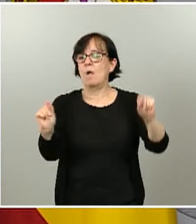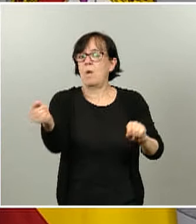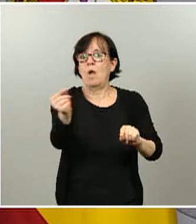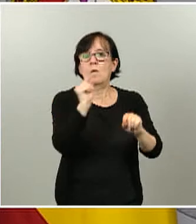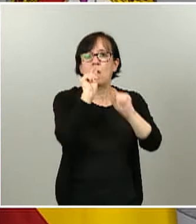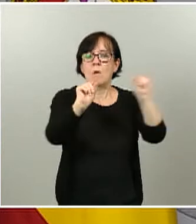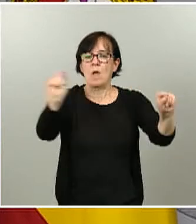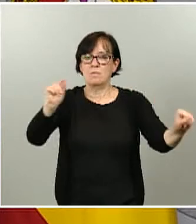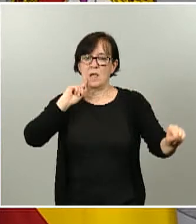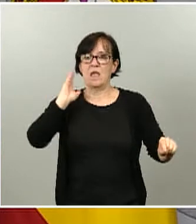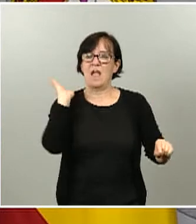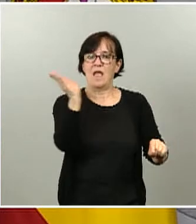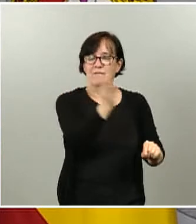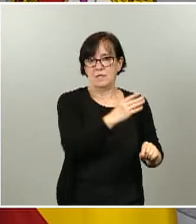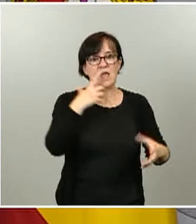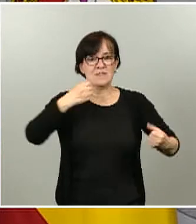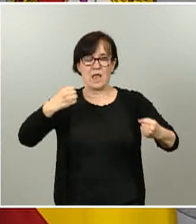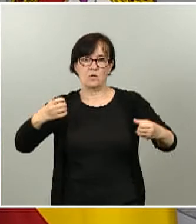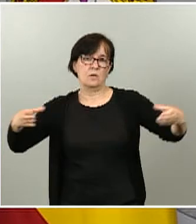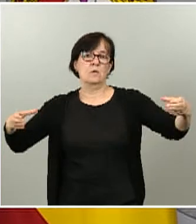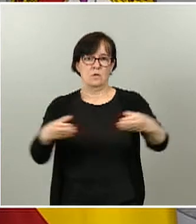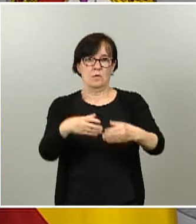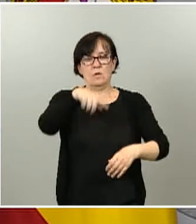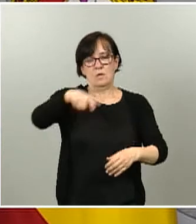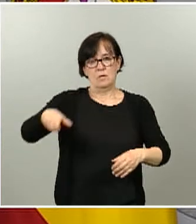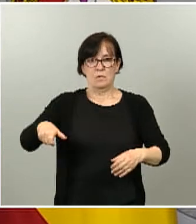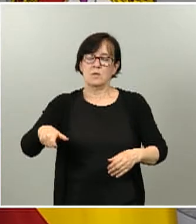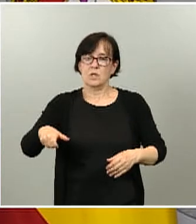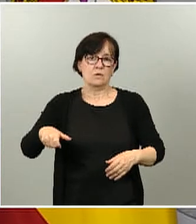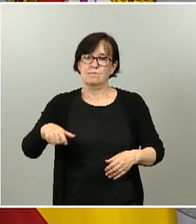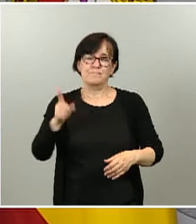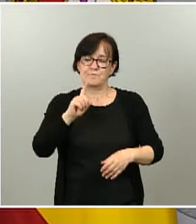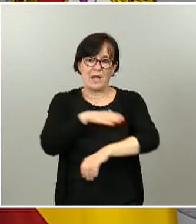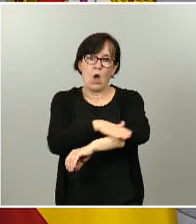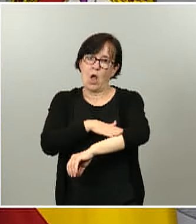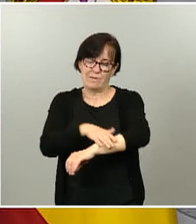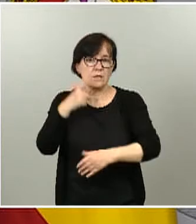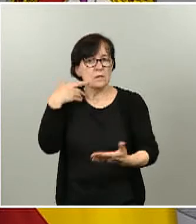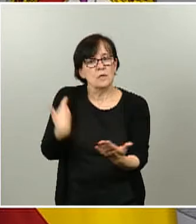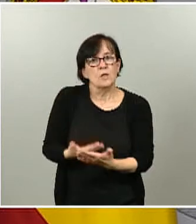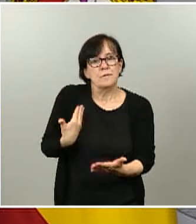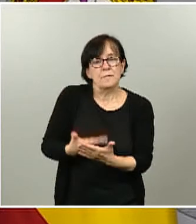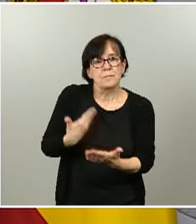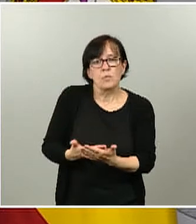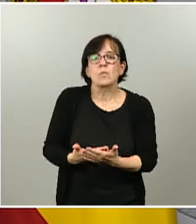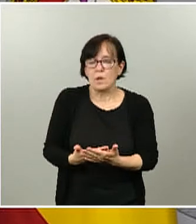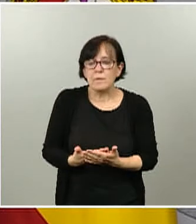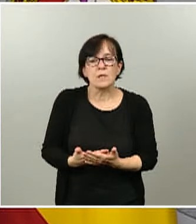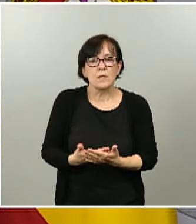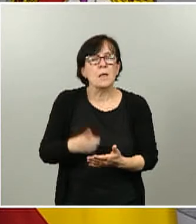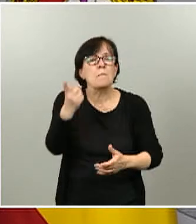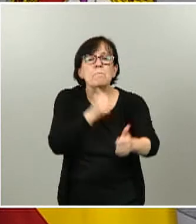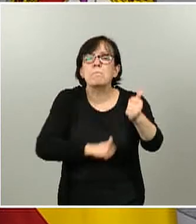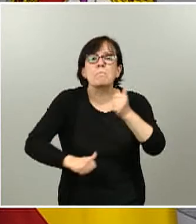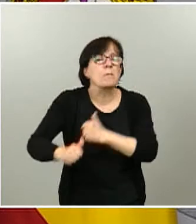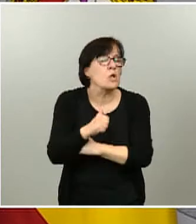la salud del conjunto de nuestros ciudadanos. Creo que este Gobierno ha dado pruebas más que evidentes de que su prioridad